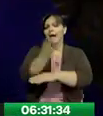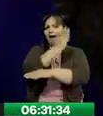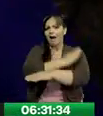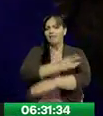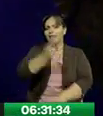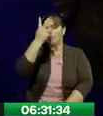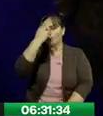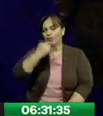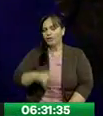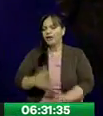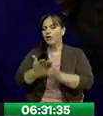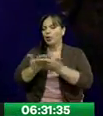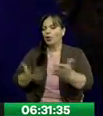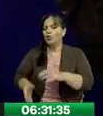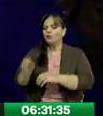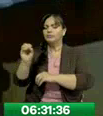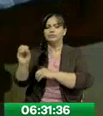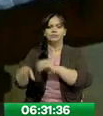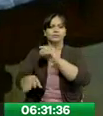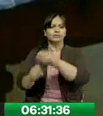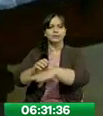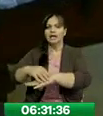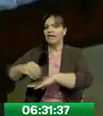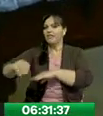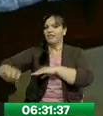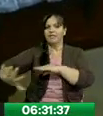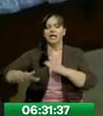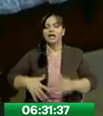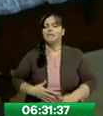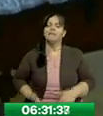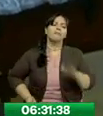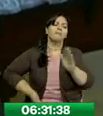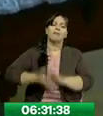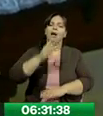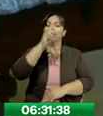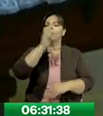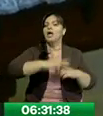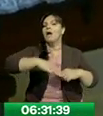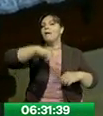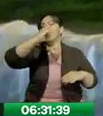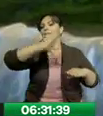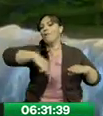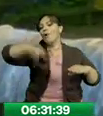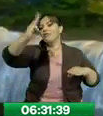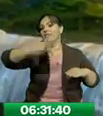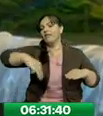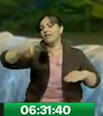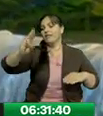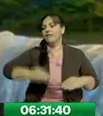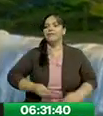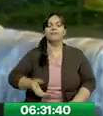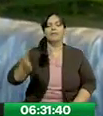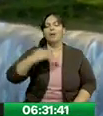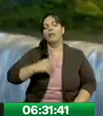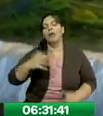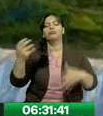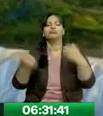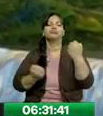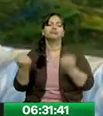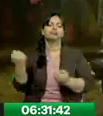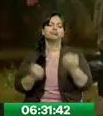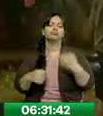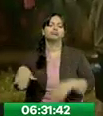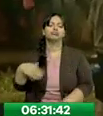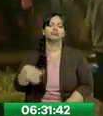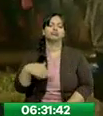hotel, ahí es que les pasa eso. Ahora en Durán, en las canchas de una escuela ubicada en la cooperativa 28 de agosto,